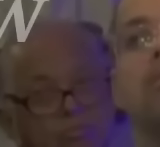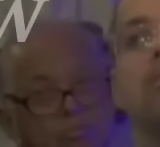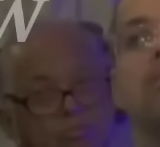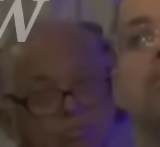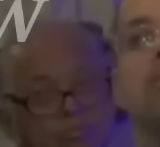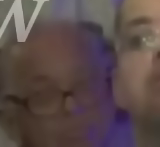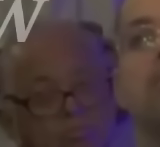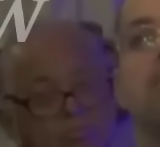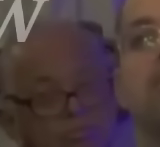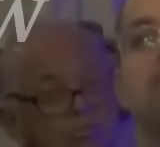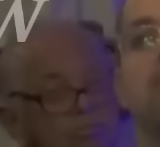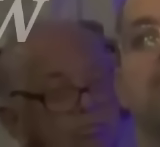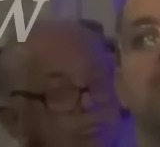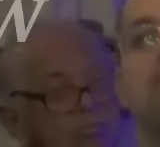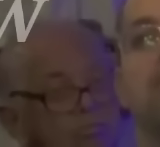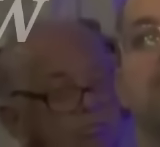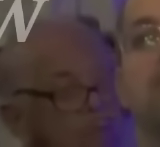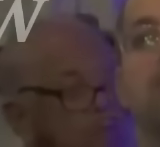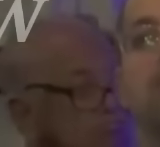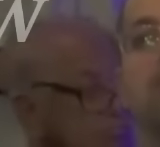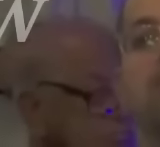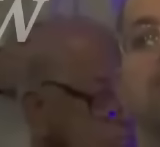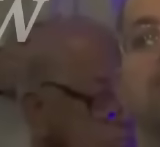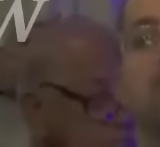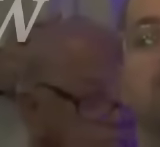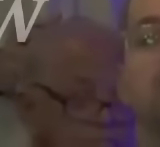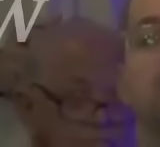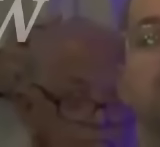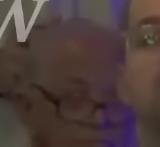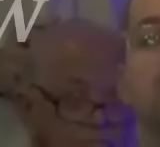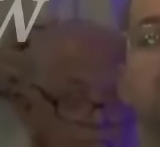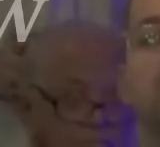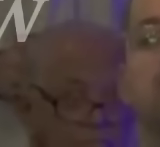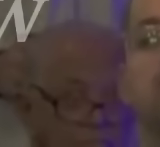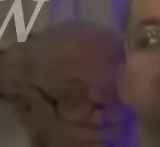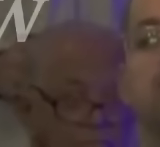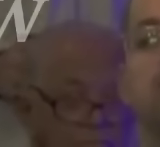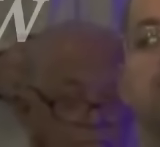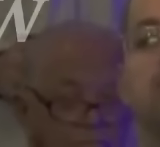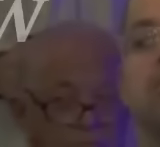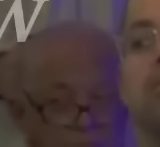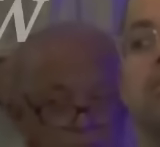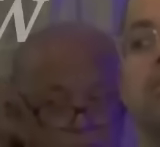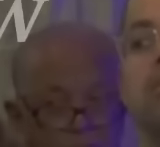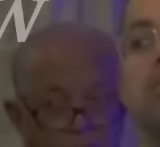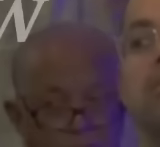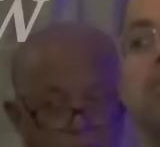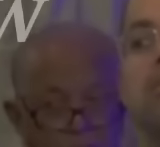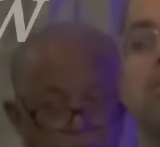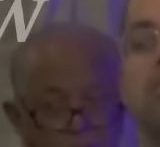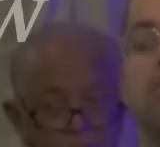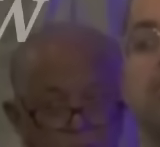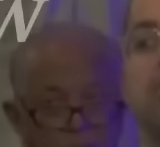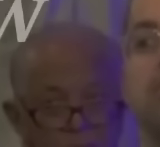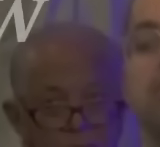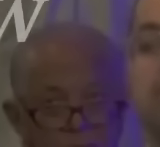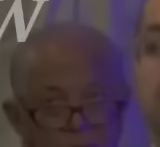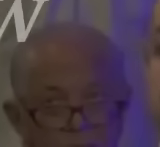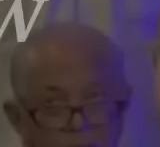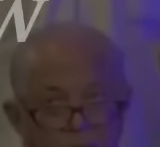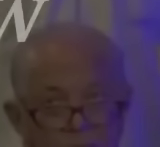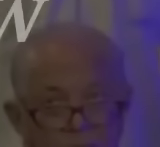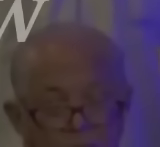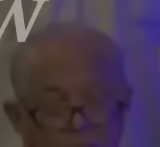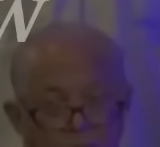que existan aulas, que existan terapias, que exista la esperanza de que esos niños con condiciones de